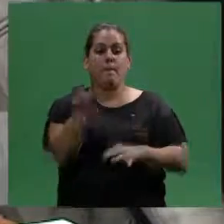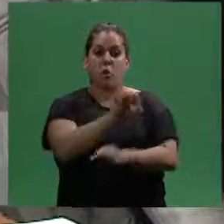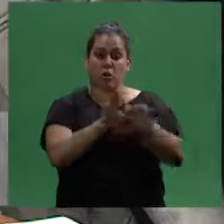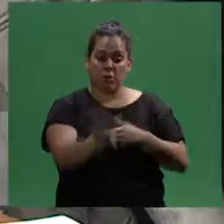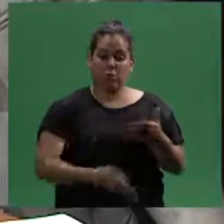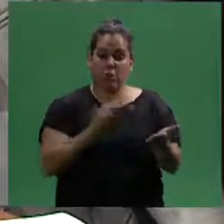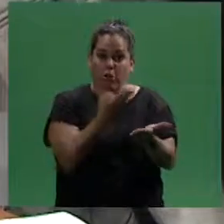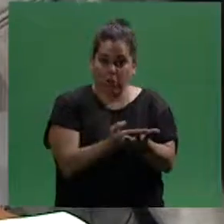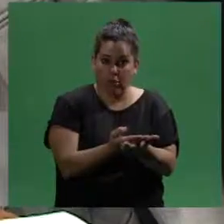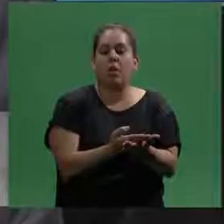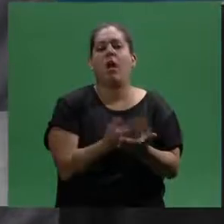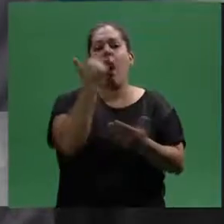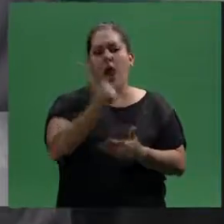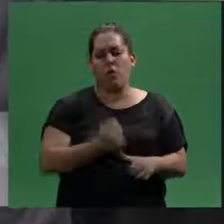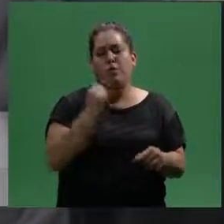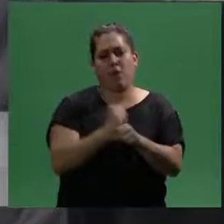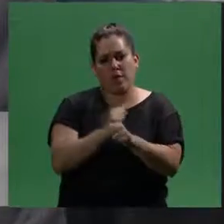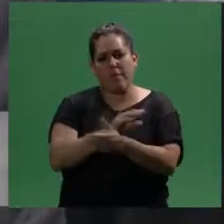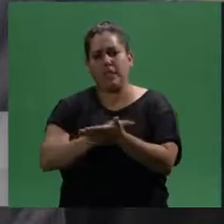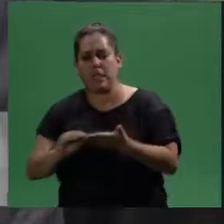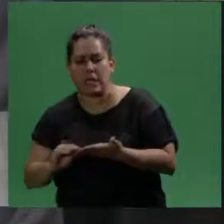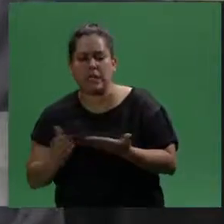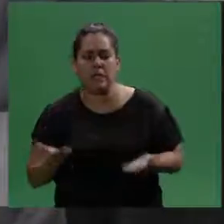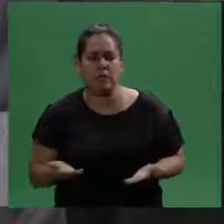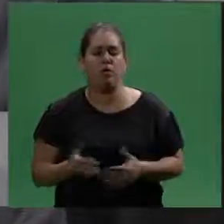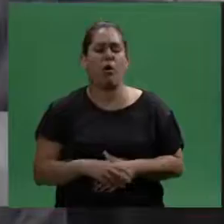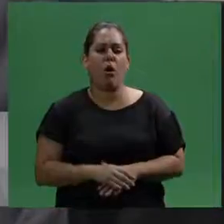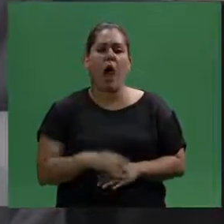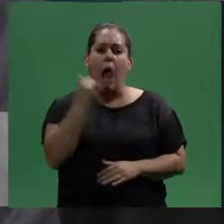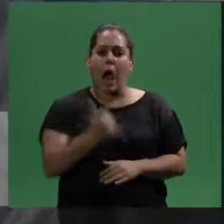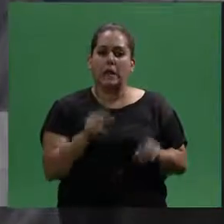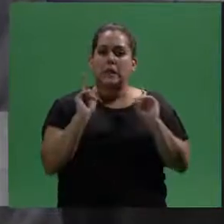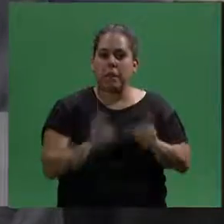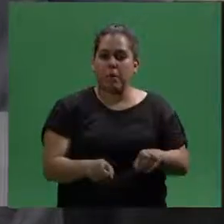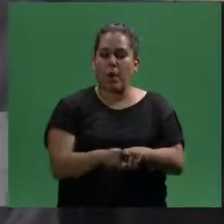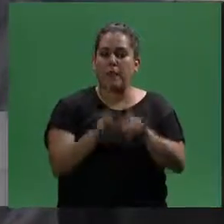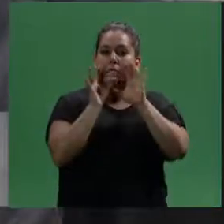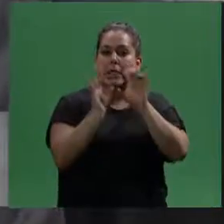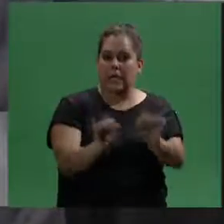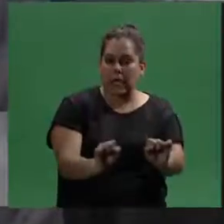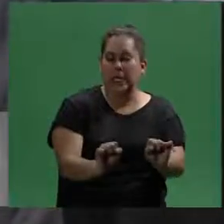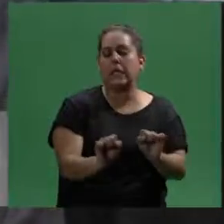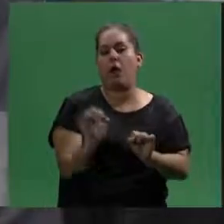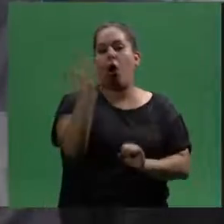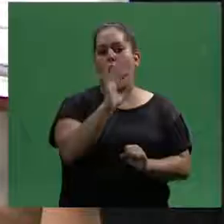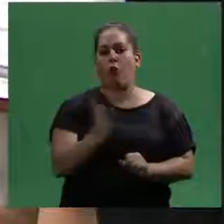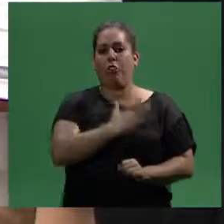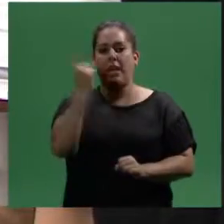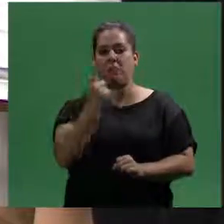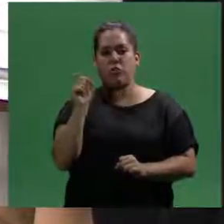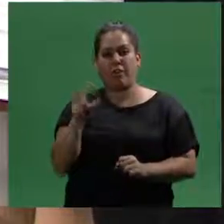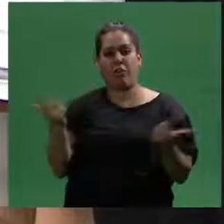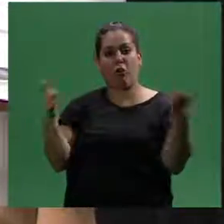los recibimos, hay toda una tarea administrativa, se sistematizan tanto en la dirección secretaría como también en la dirección